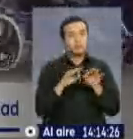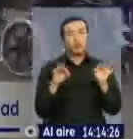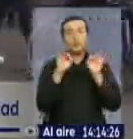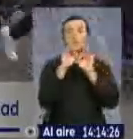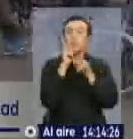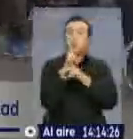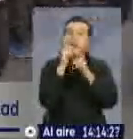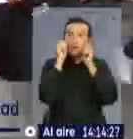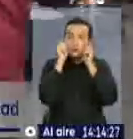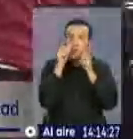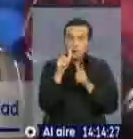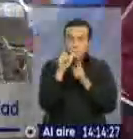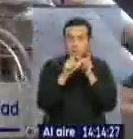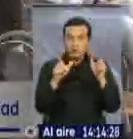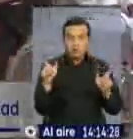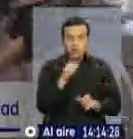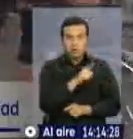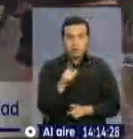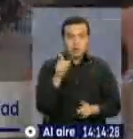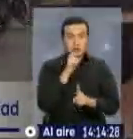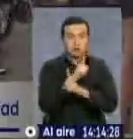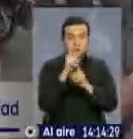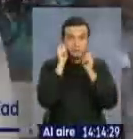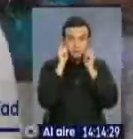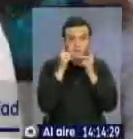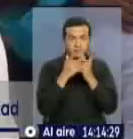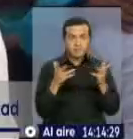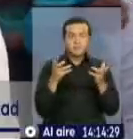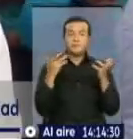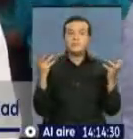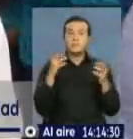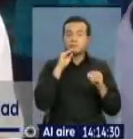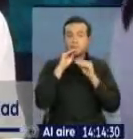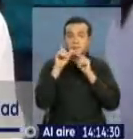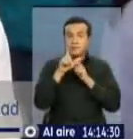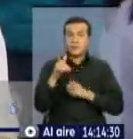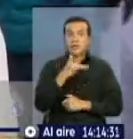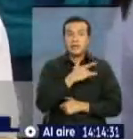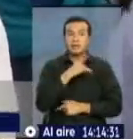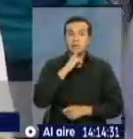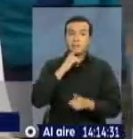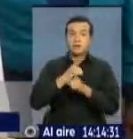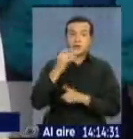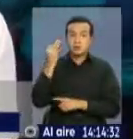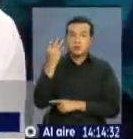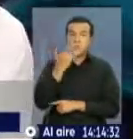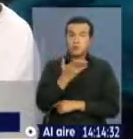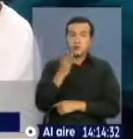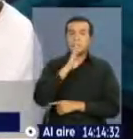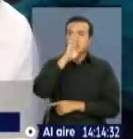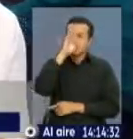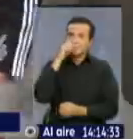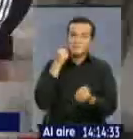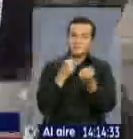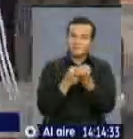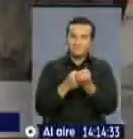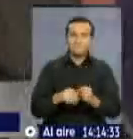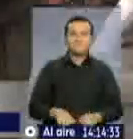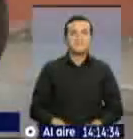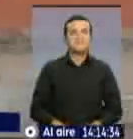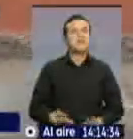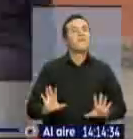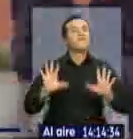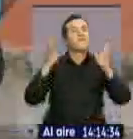cuidar y vigilar a las personas con discapacidad. Queremos que ellos se sientan que sí pueden y que siempre están apoyados. Una